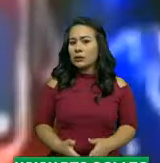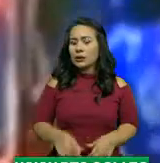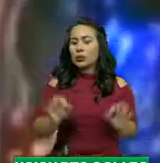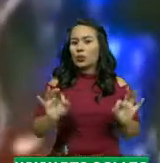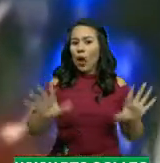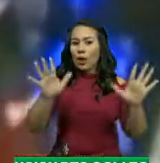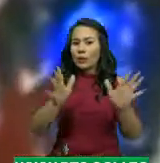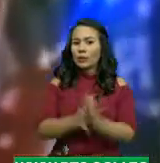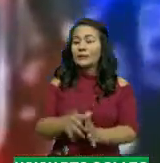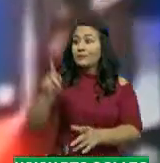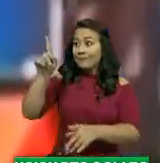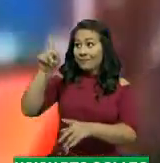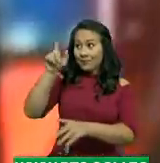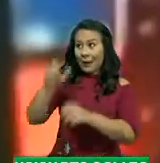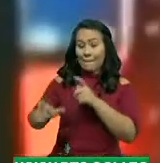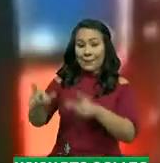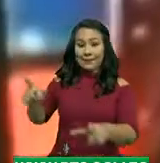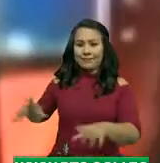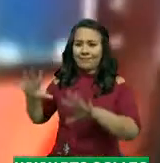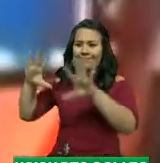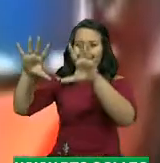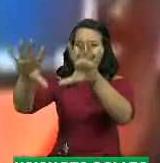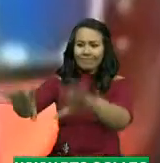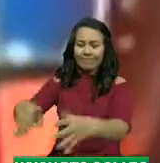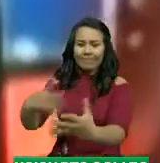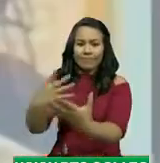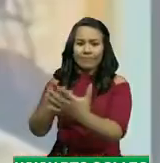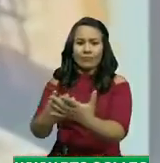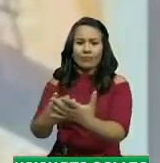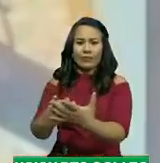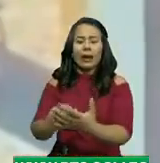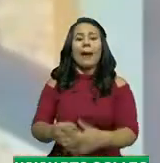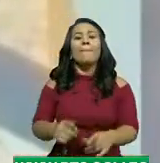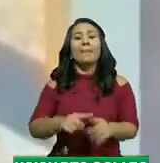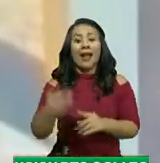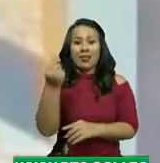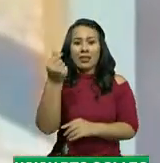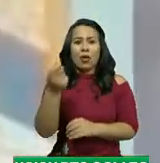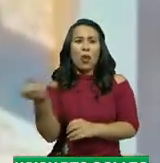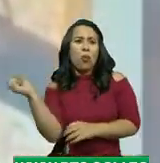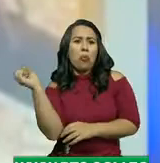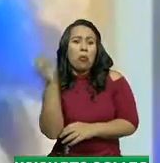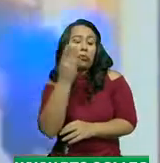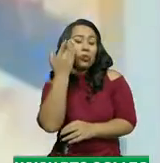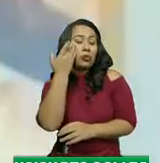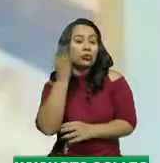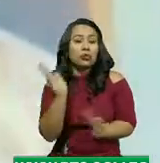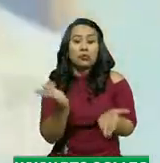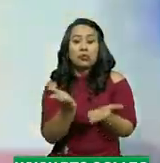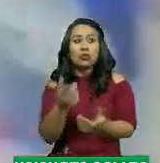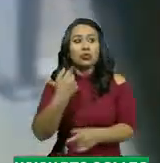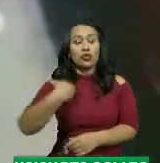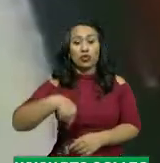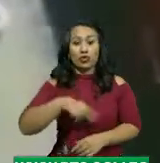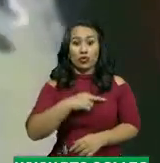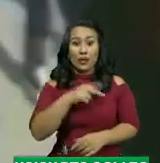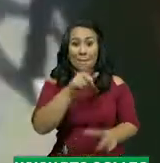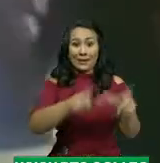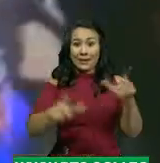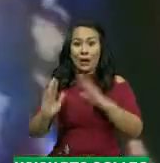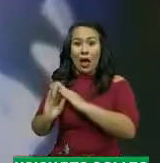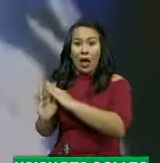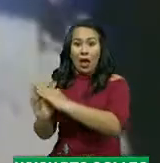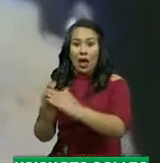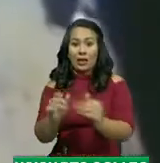entregado a la Policía Nacional, sin los dólares ni el arma de fuego. Nosotros salimos con palos, con todo, salimos a cogerlos al tipo,